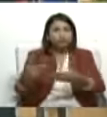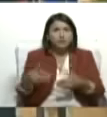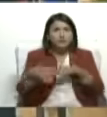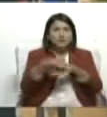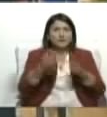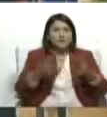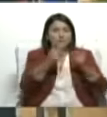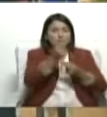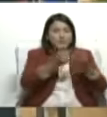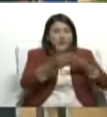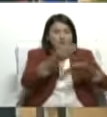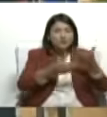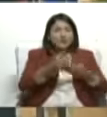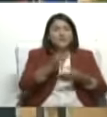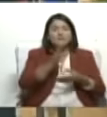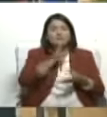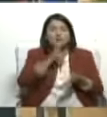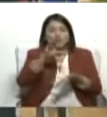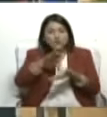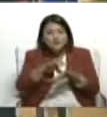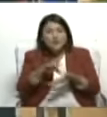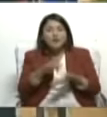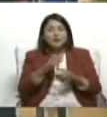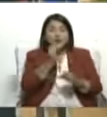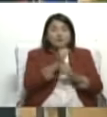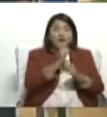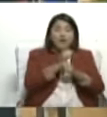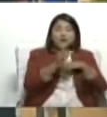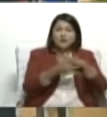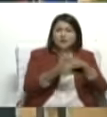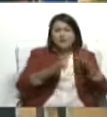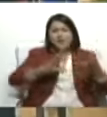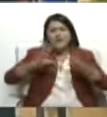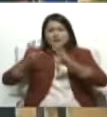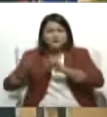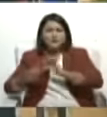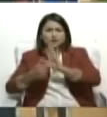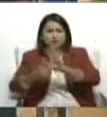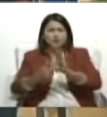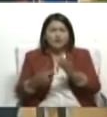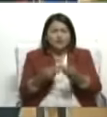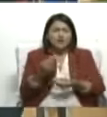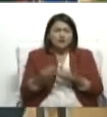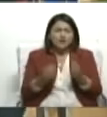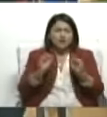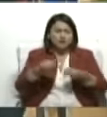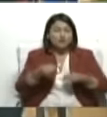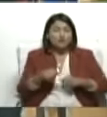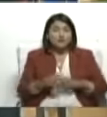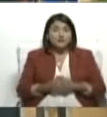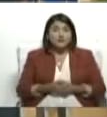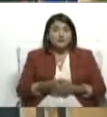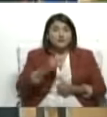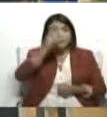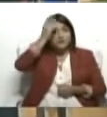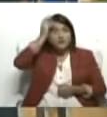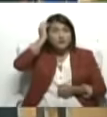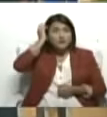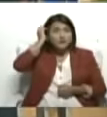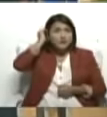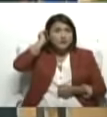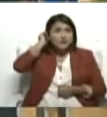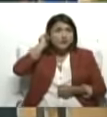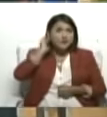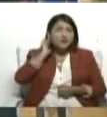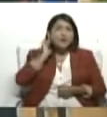Finanzas, de los bancos centrales, vienen haciendo las adecuaciones y ya pronto, a medida que vayamos aumentando el